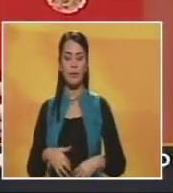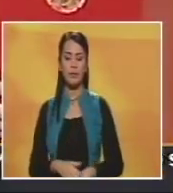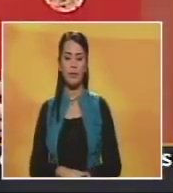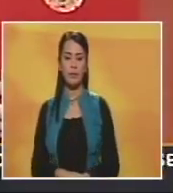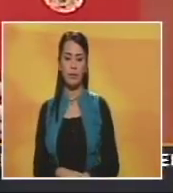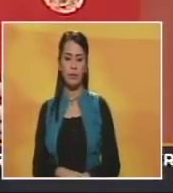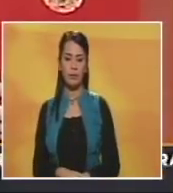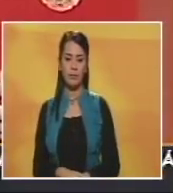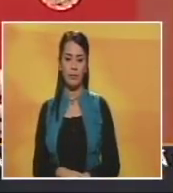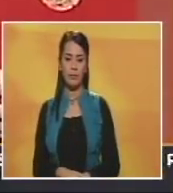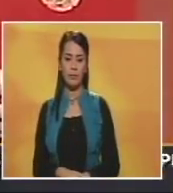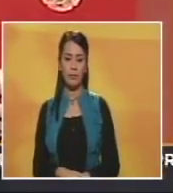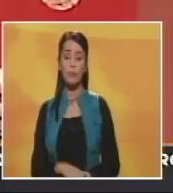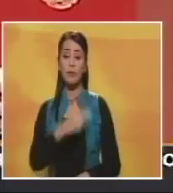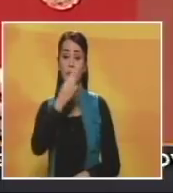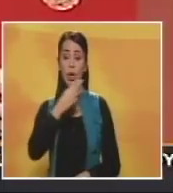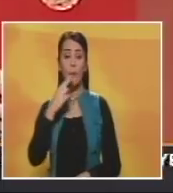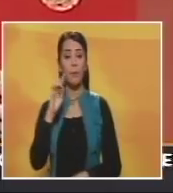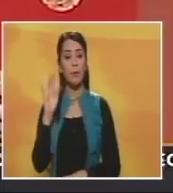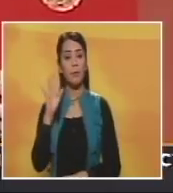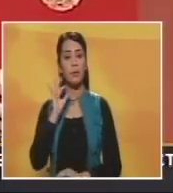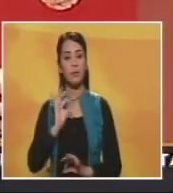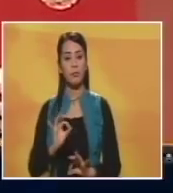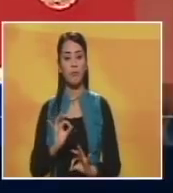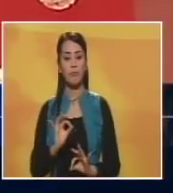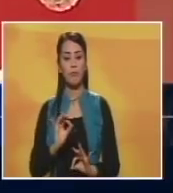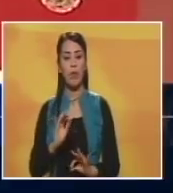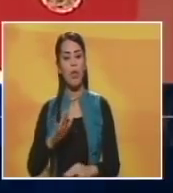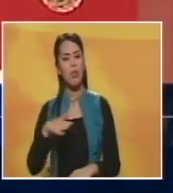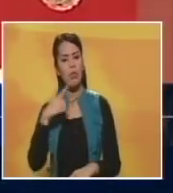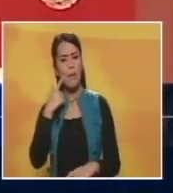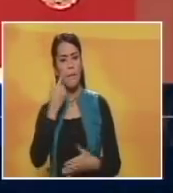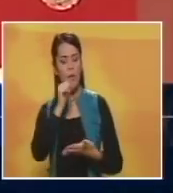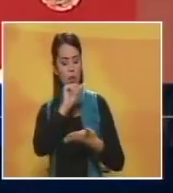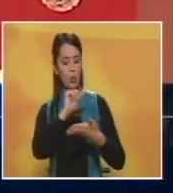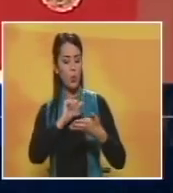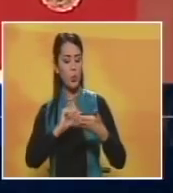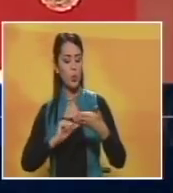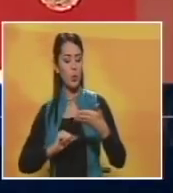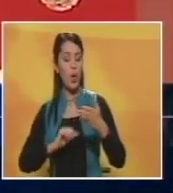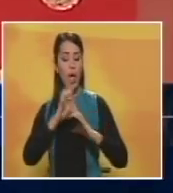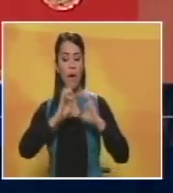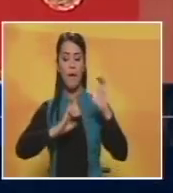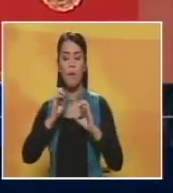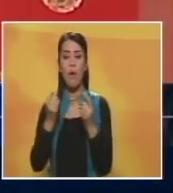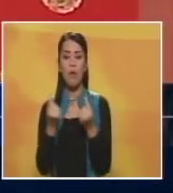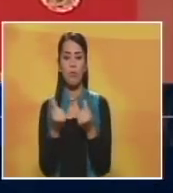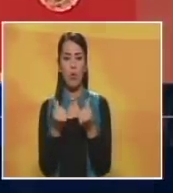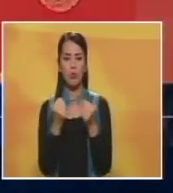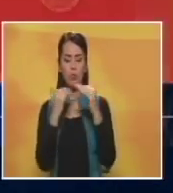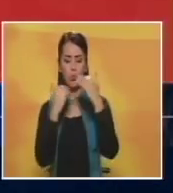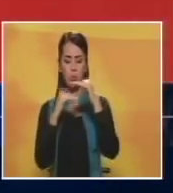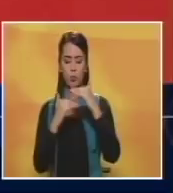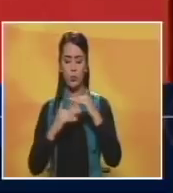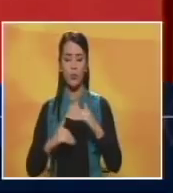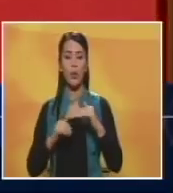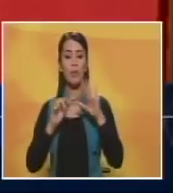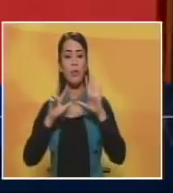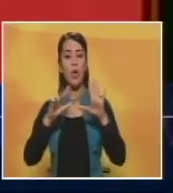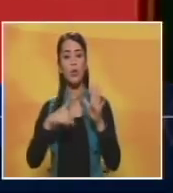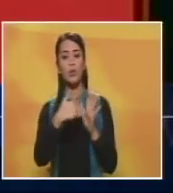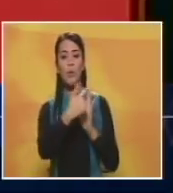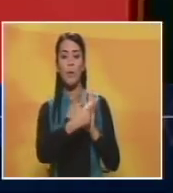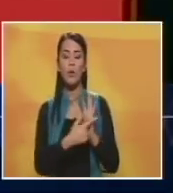¿no?, que se comprometieron luego de revisar las estructuras de costos de 8